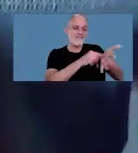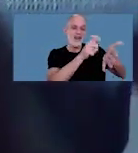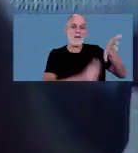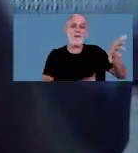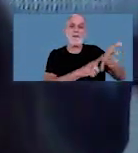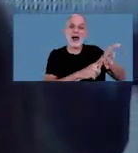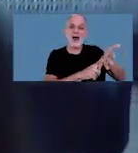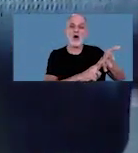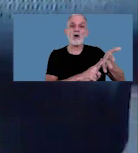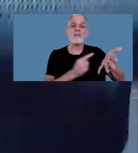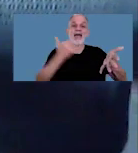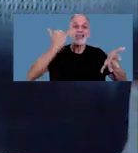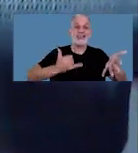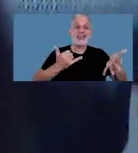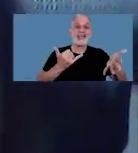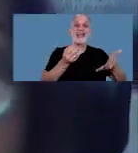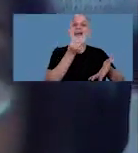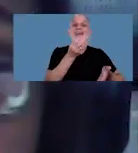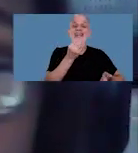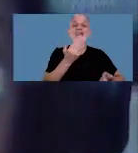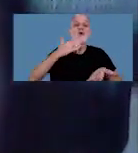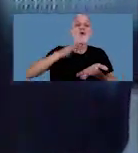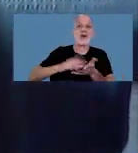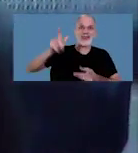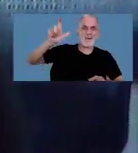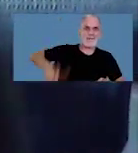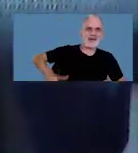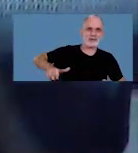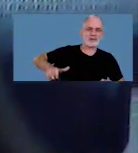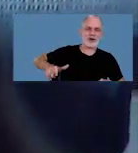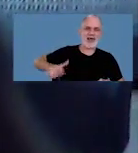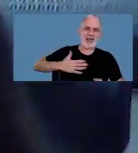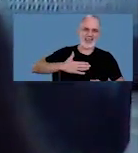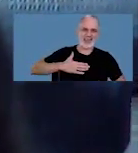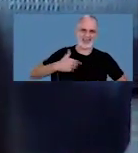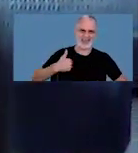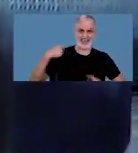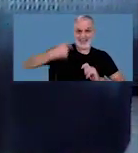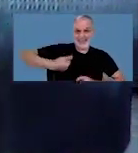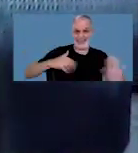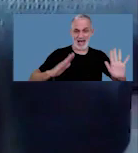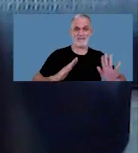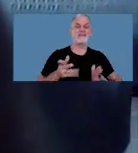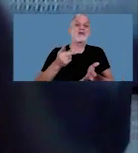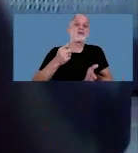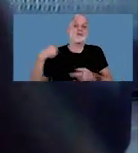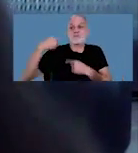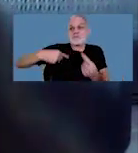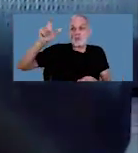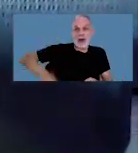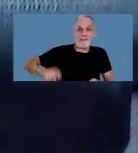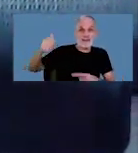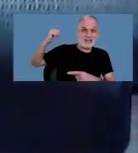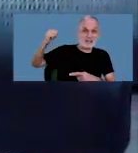hubiera tenido en la declaración jurada de quien lo heredaste. Y si vos heredaste un inmueble de alguien que